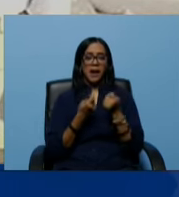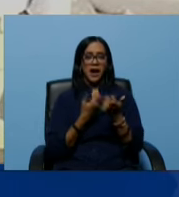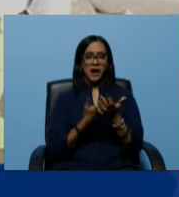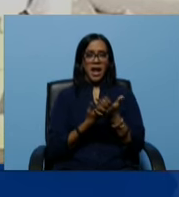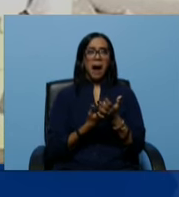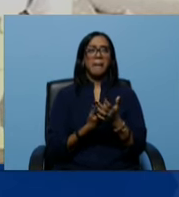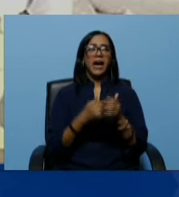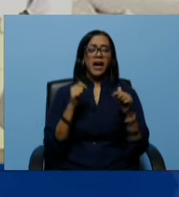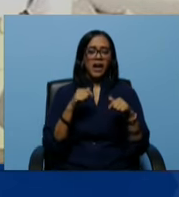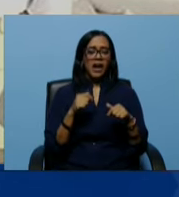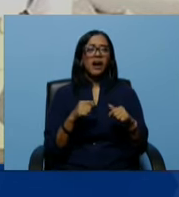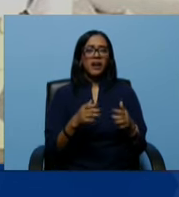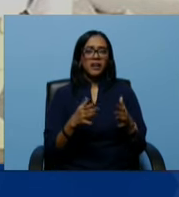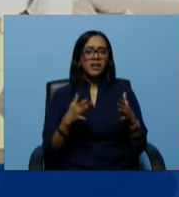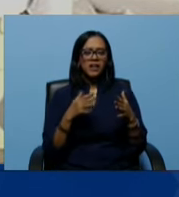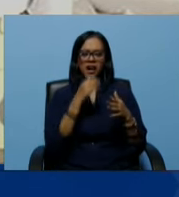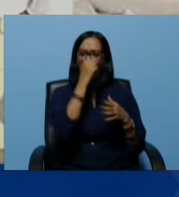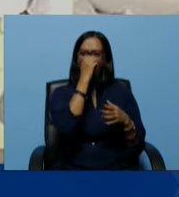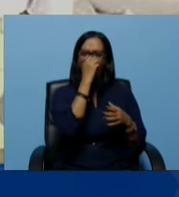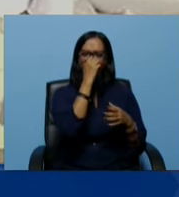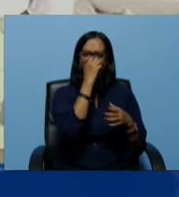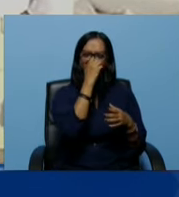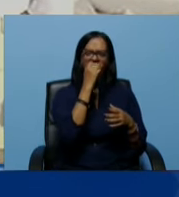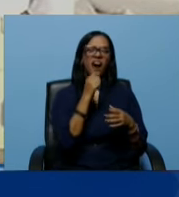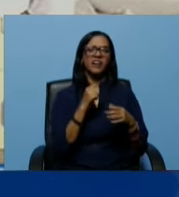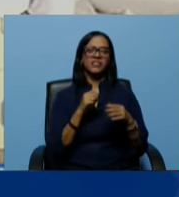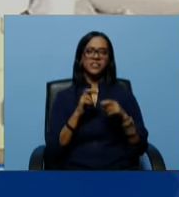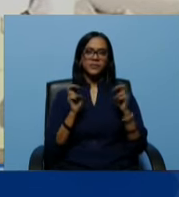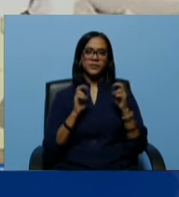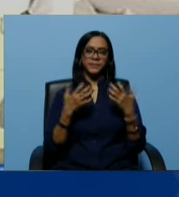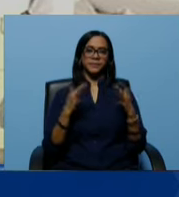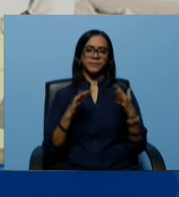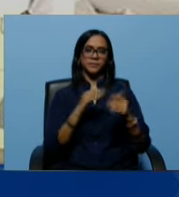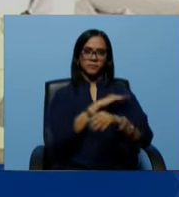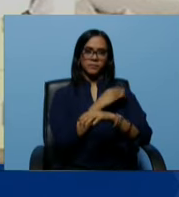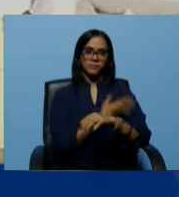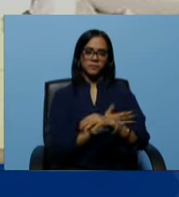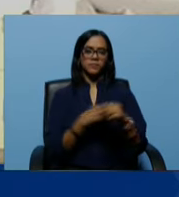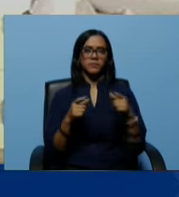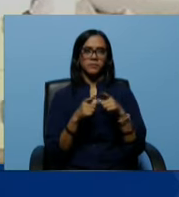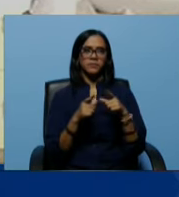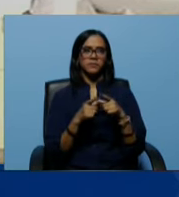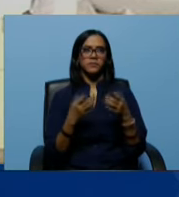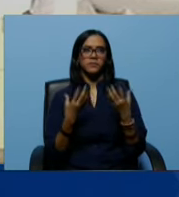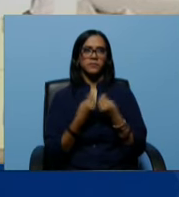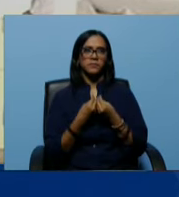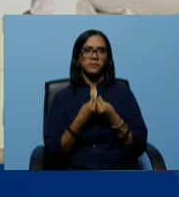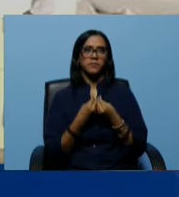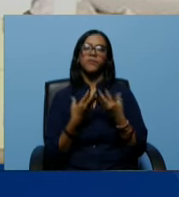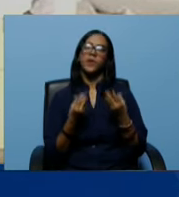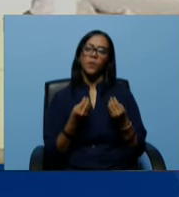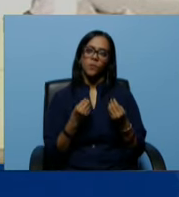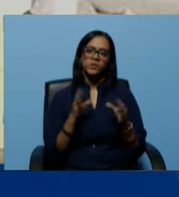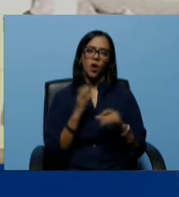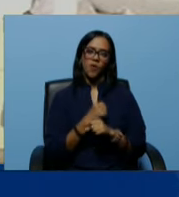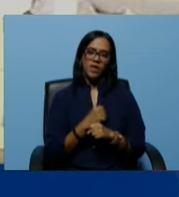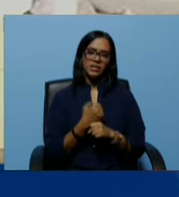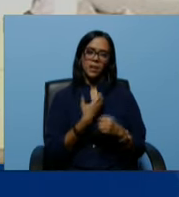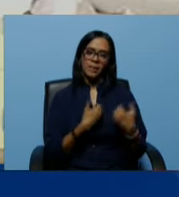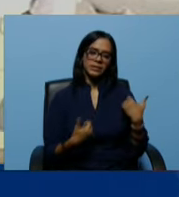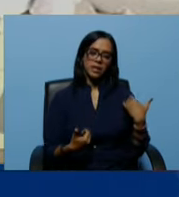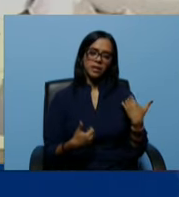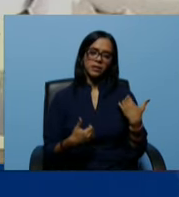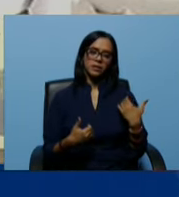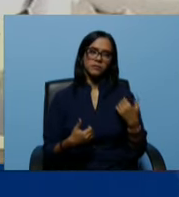eso solo lo hemos logrado por su temple, sus nervios de acero y un gran equipo que lo acompaña. Mucha confianza, presidente, se